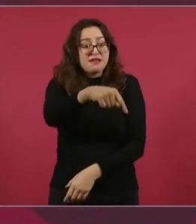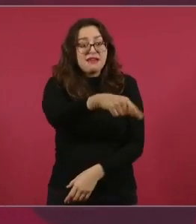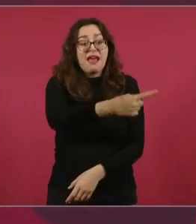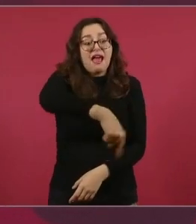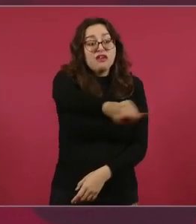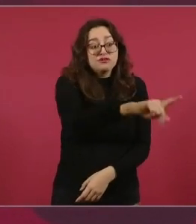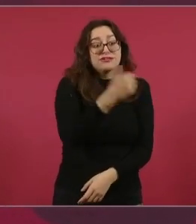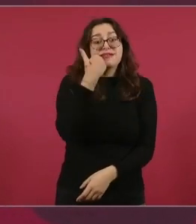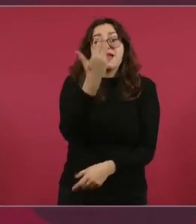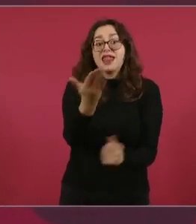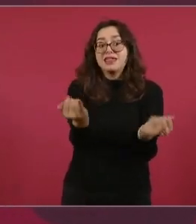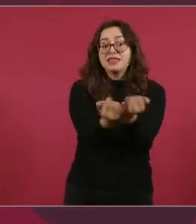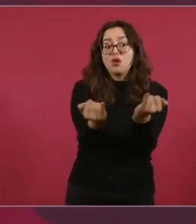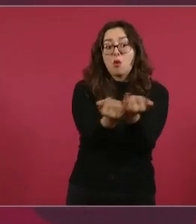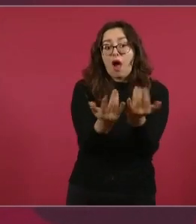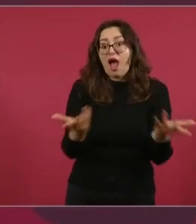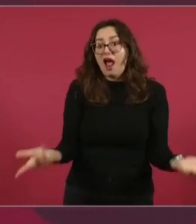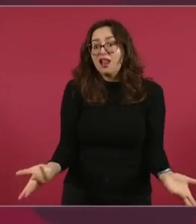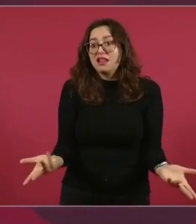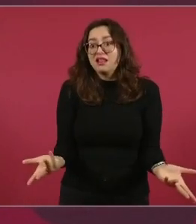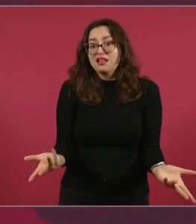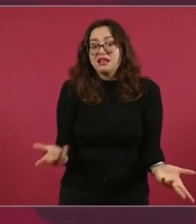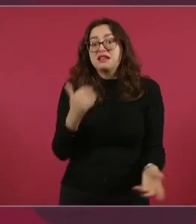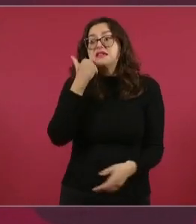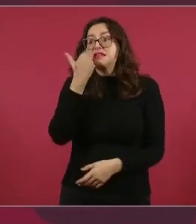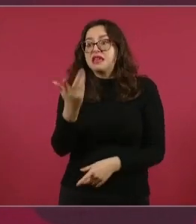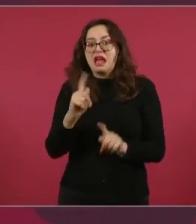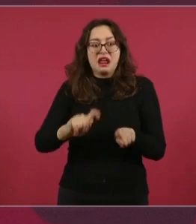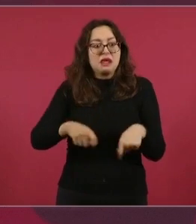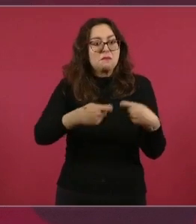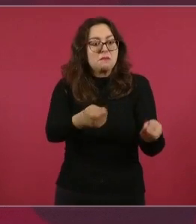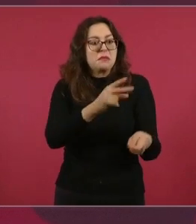de privatizar la educación, de privatizar la salud.